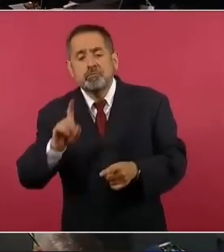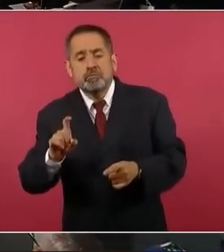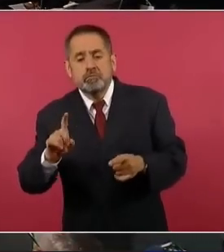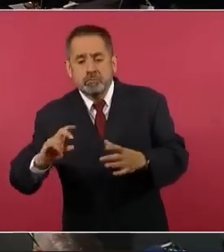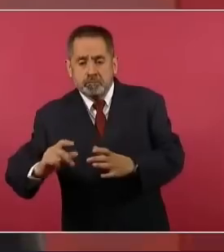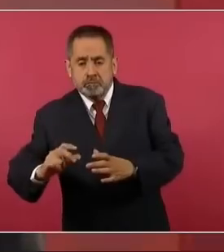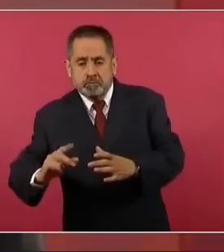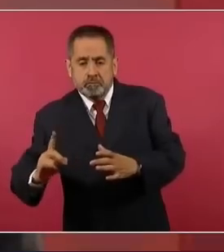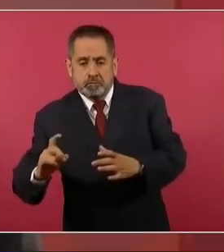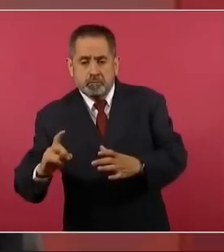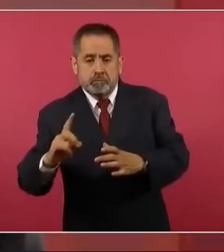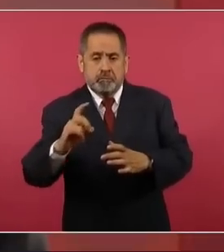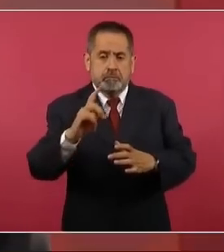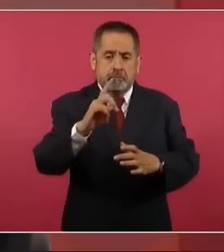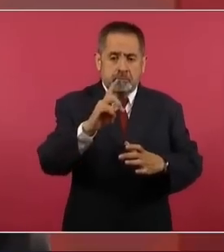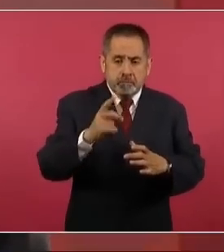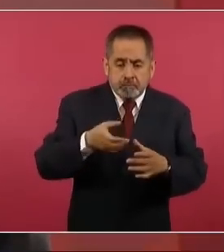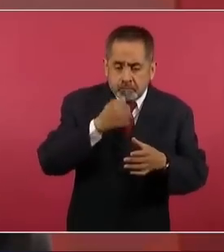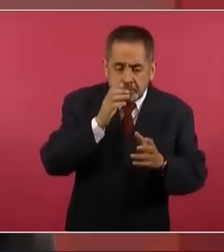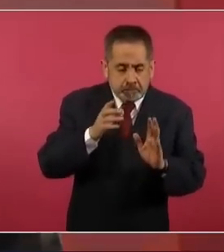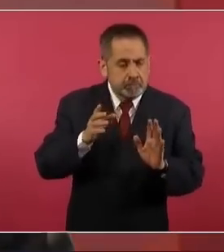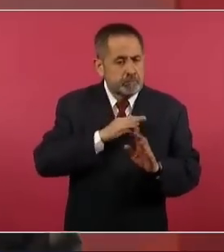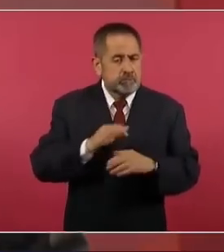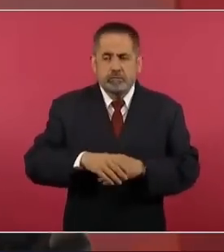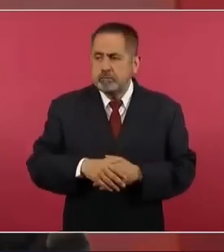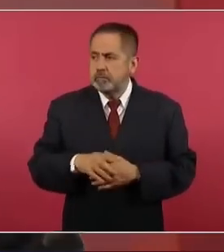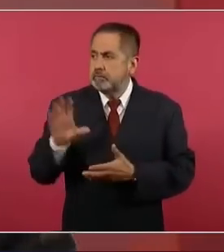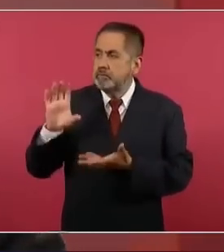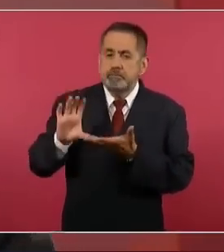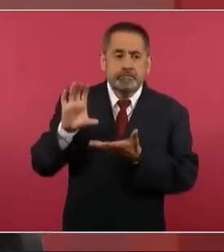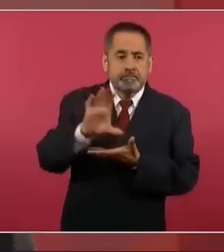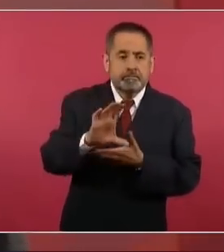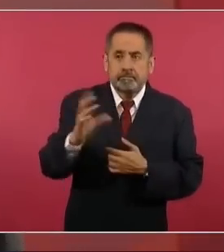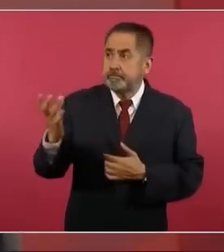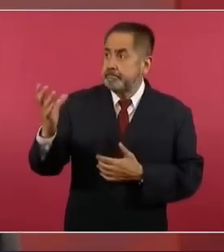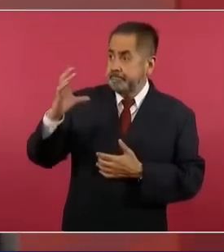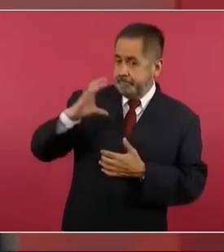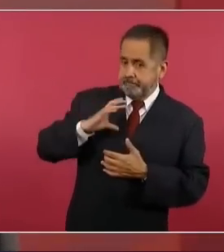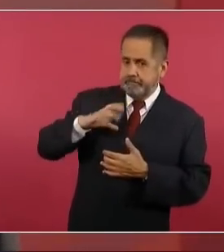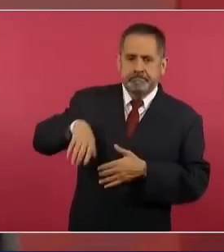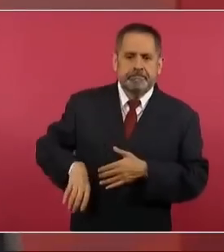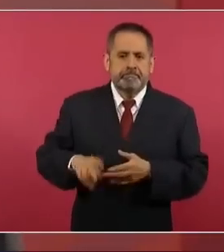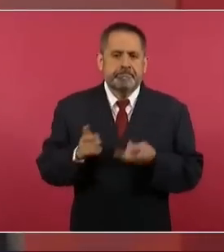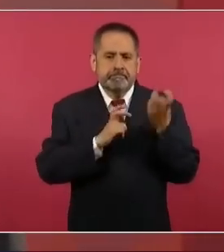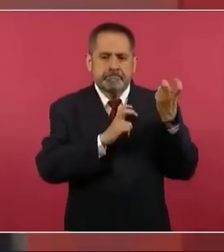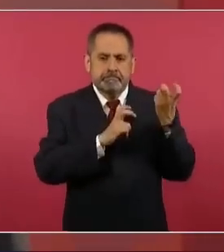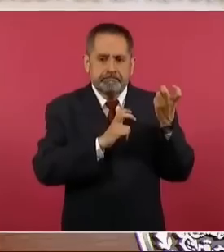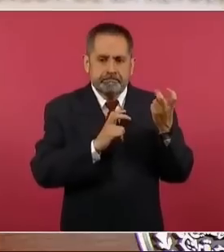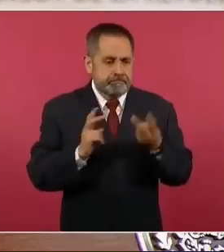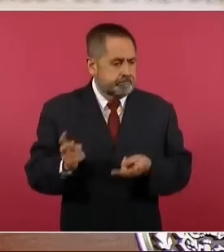en las escuelas para que haya agua. Se robaban el dinero,